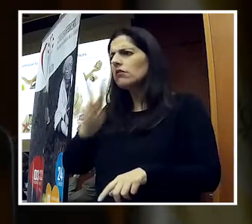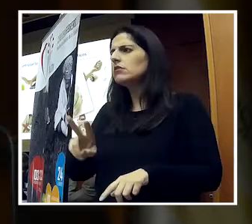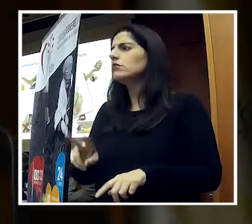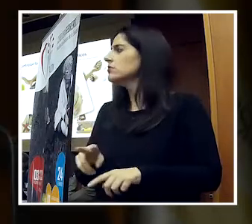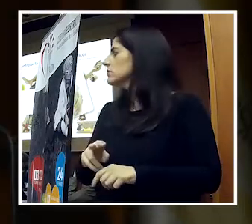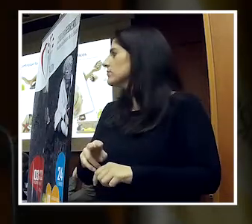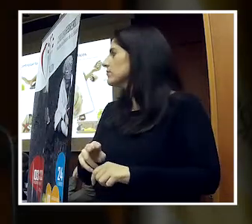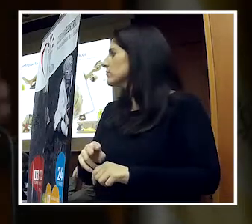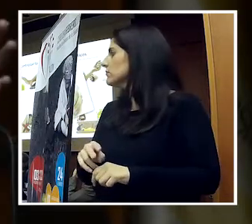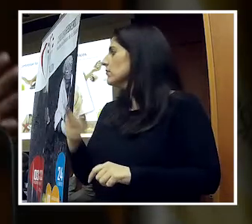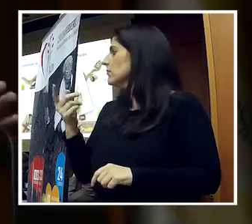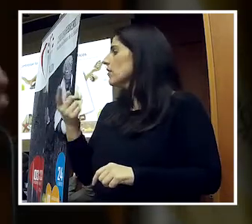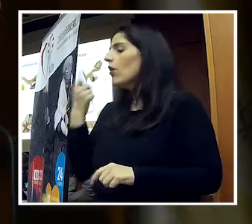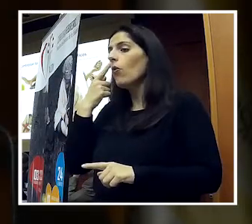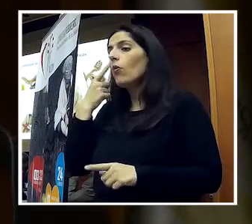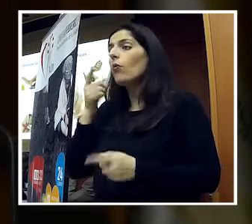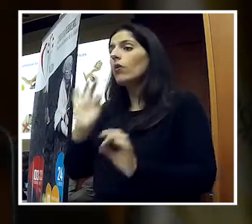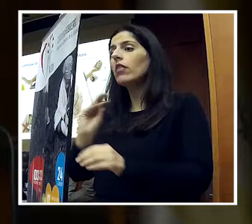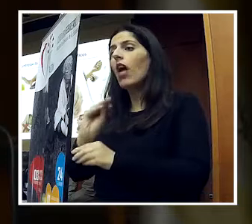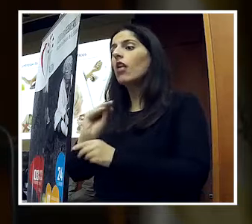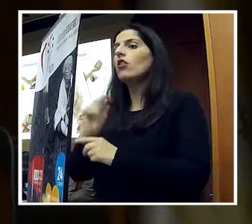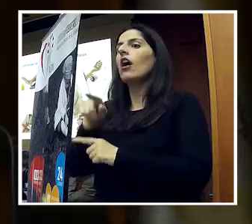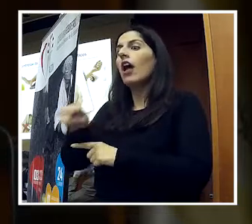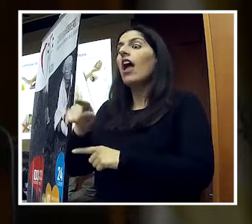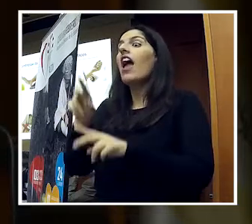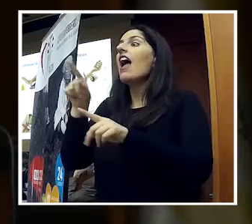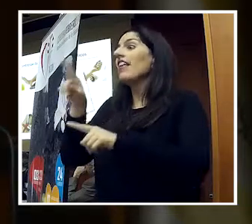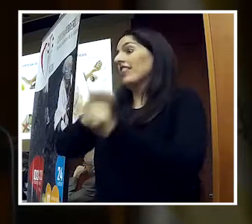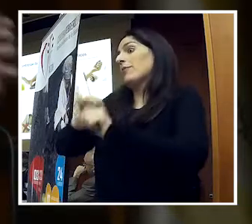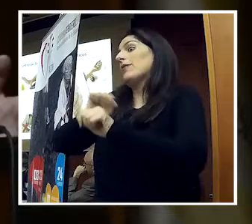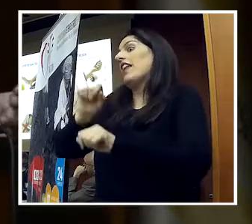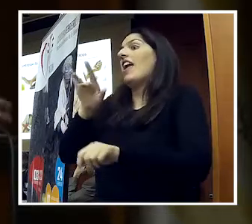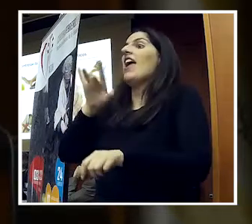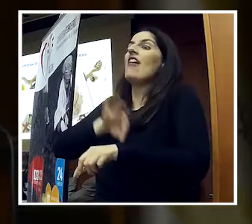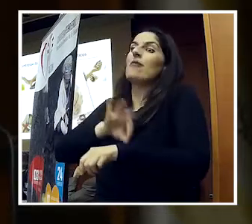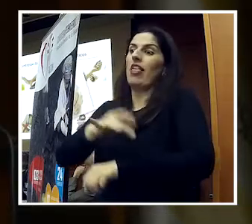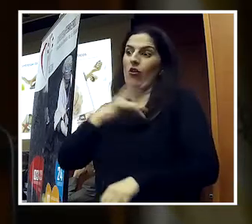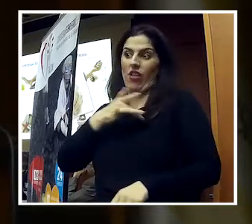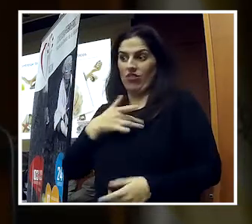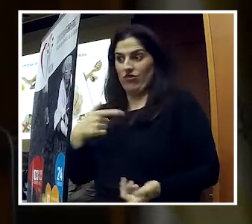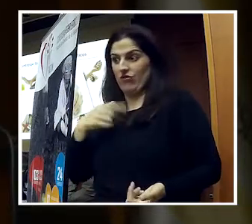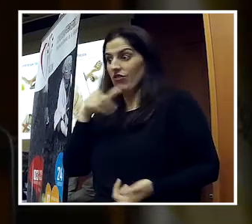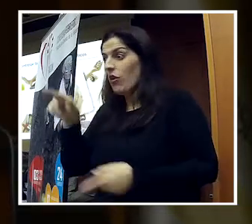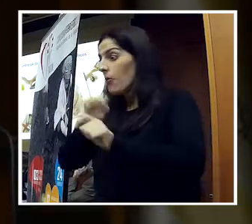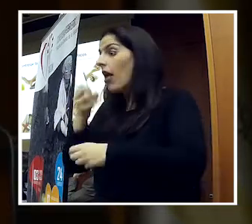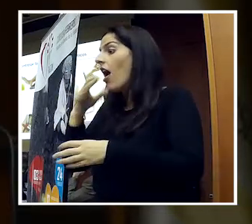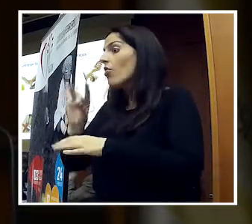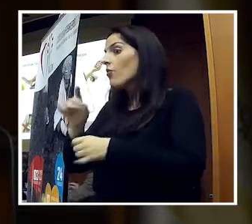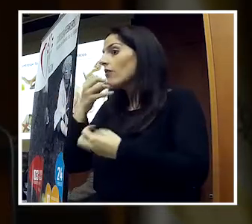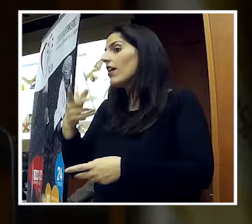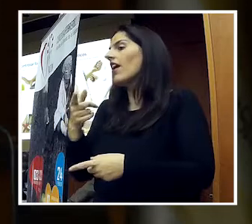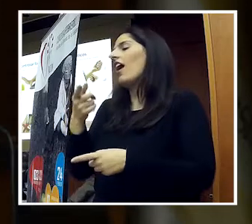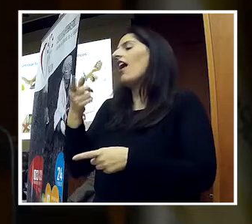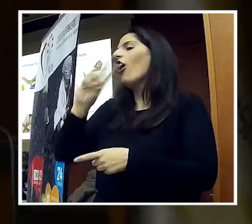importante de lo que les voy a decir, es que han demostrado que previenen enfermedad cardiovascular, que previenen eventos cardiovasculares, tan